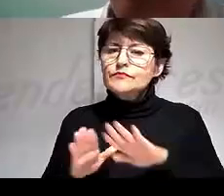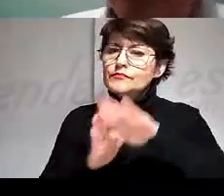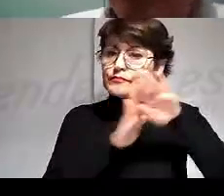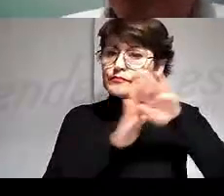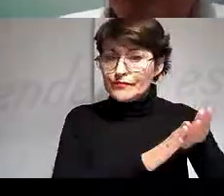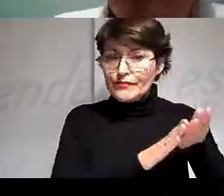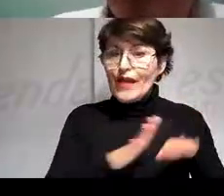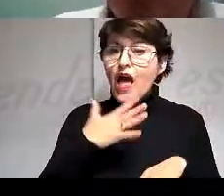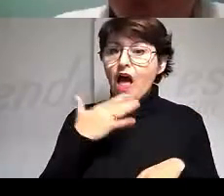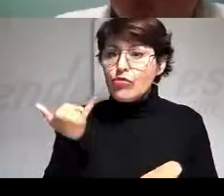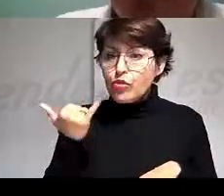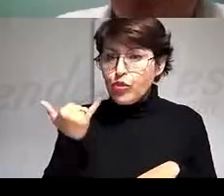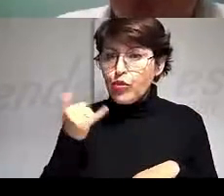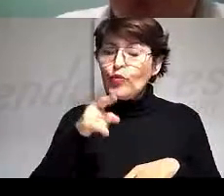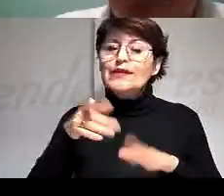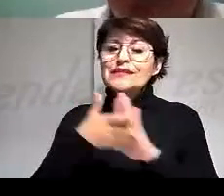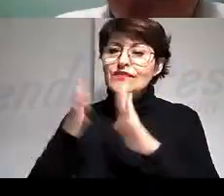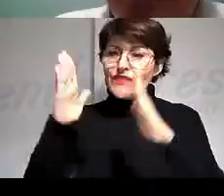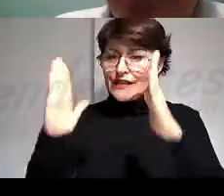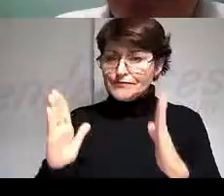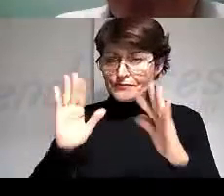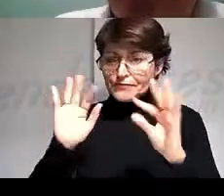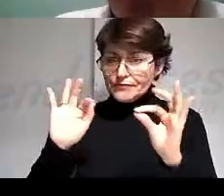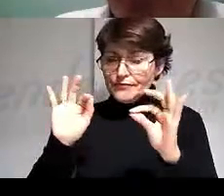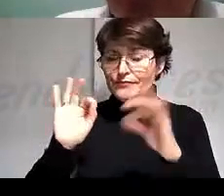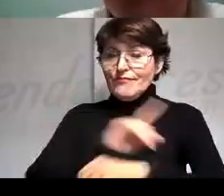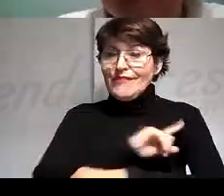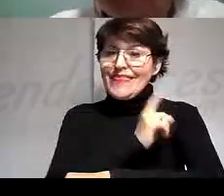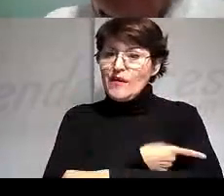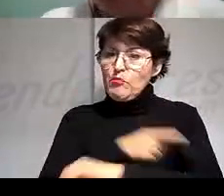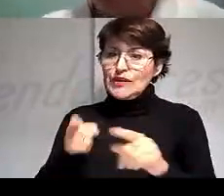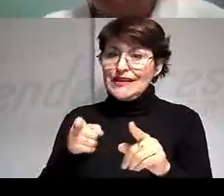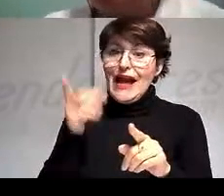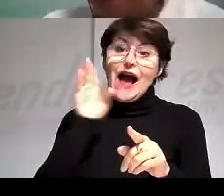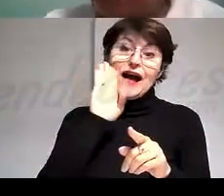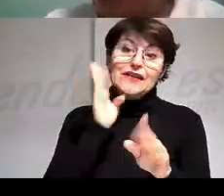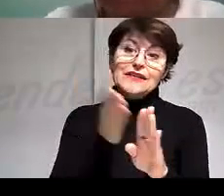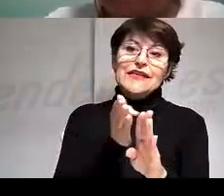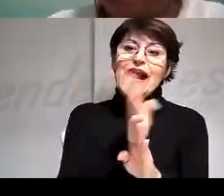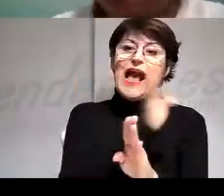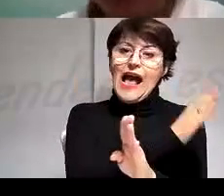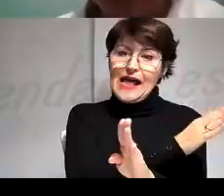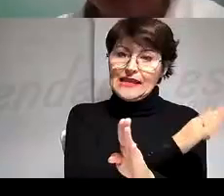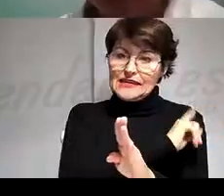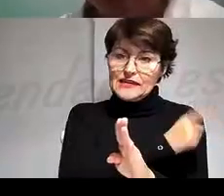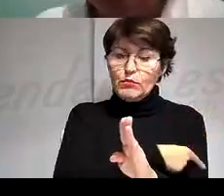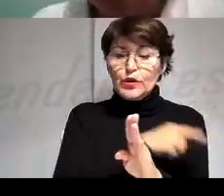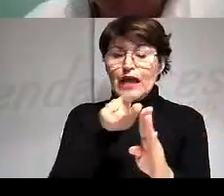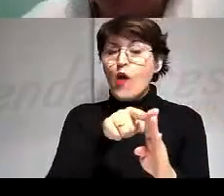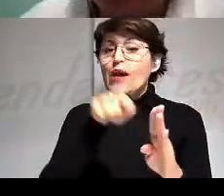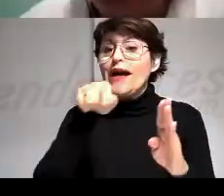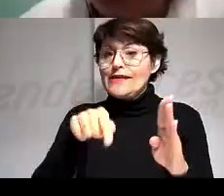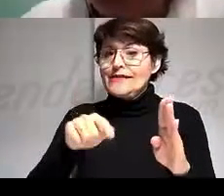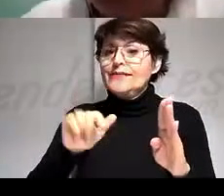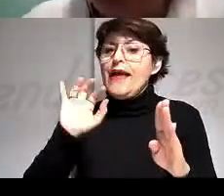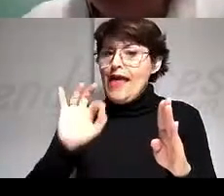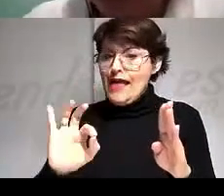ejercicio la cosa cambia un poco, porque aquí ya nos hemos de preocupar menos de llenar